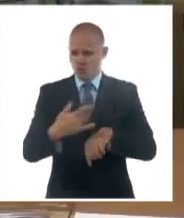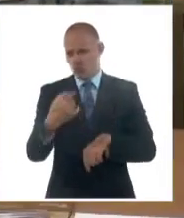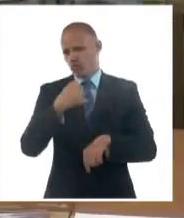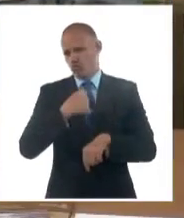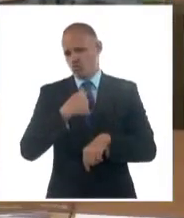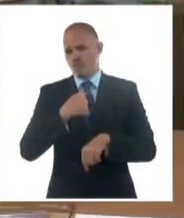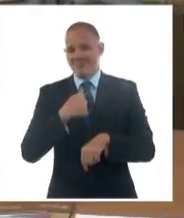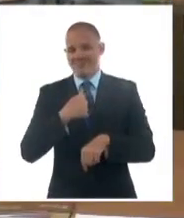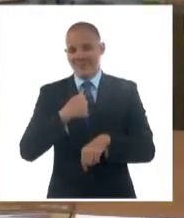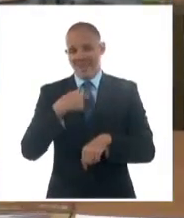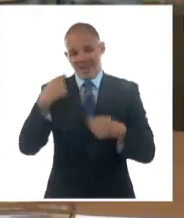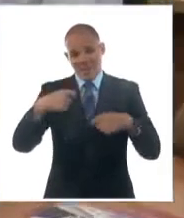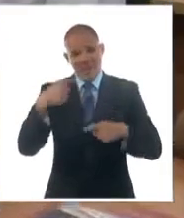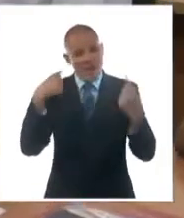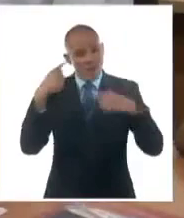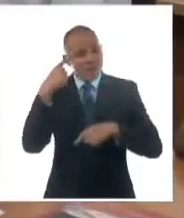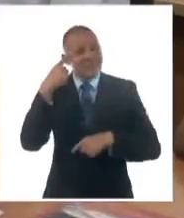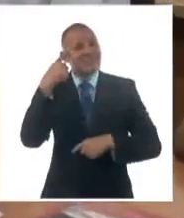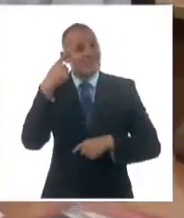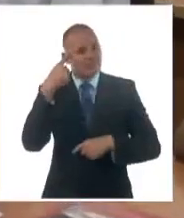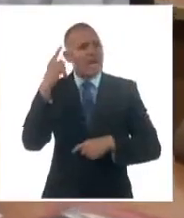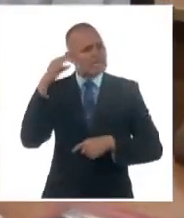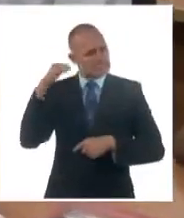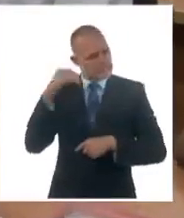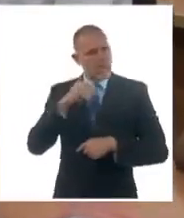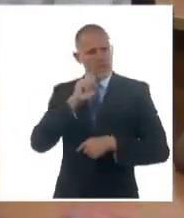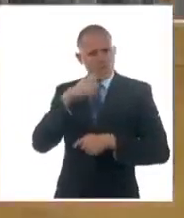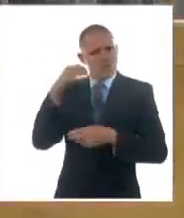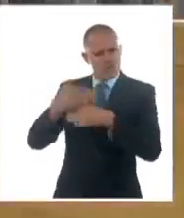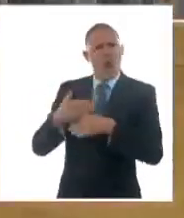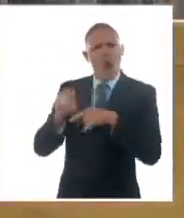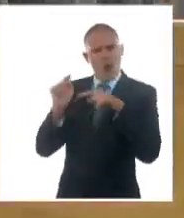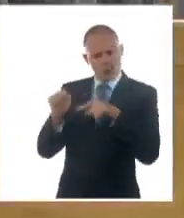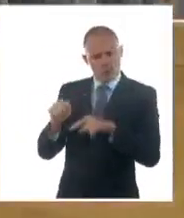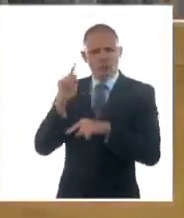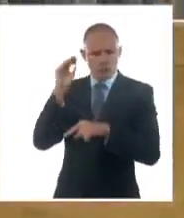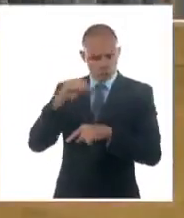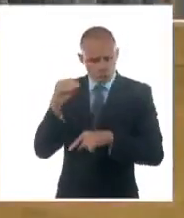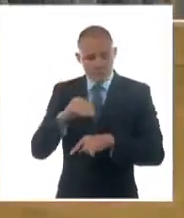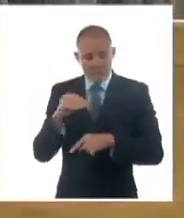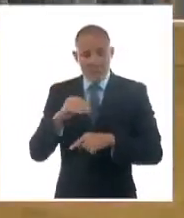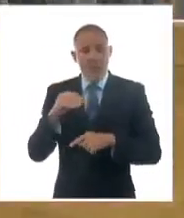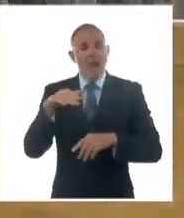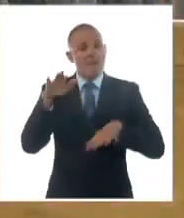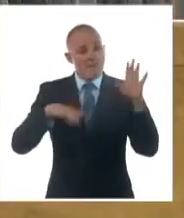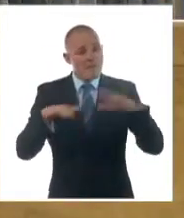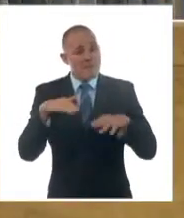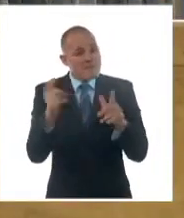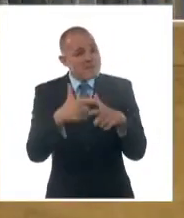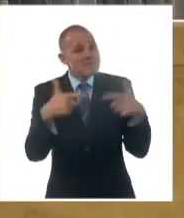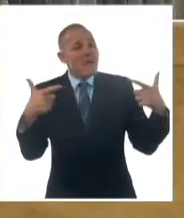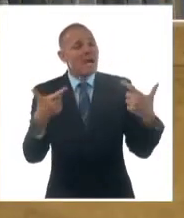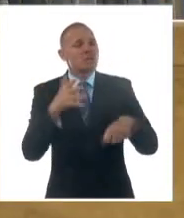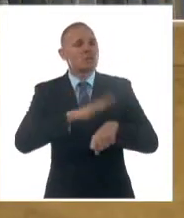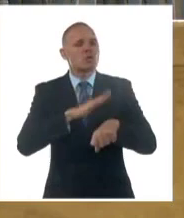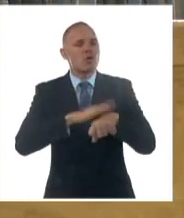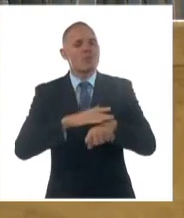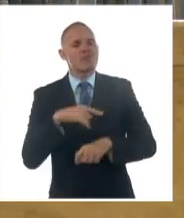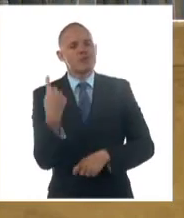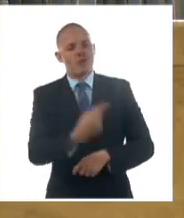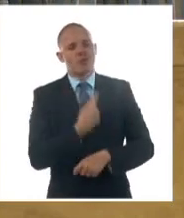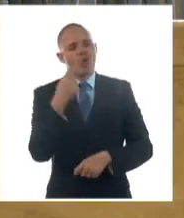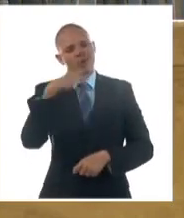existe, está recrudecido y sí impacta, pero realmente son muchas las limitaciones. Por eso es que